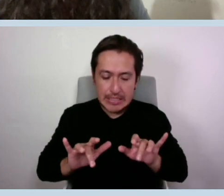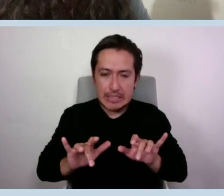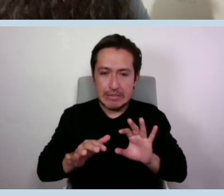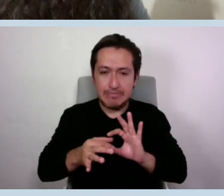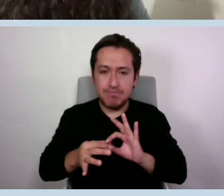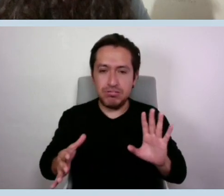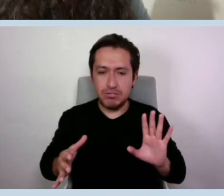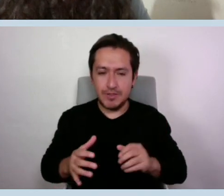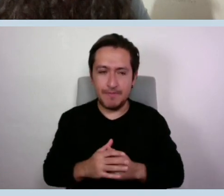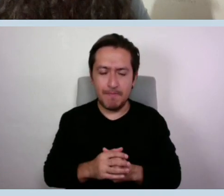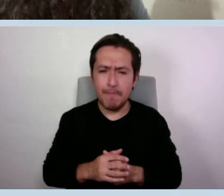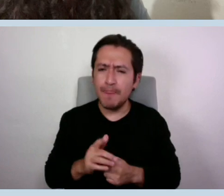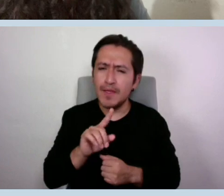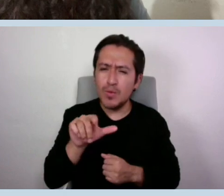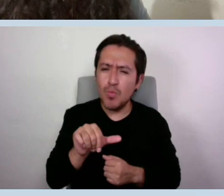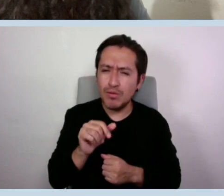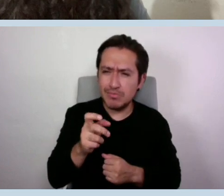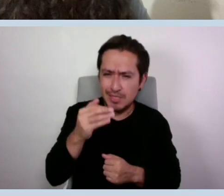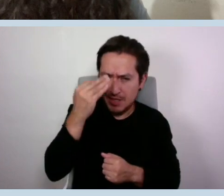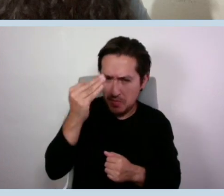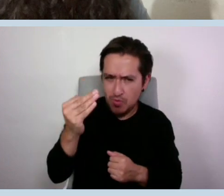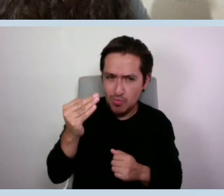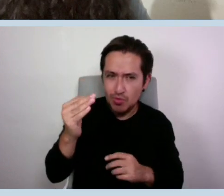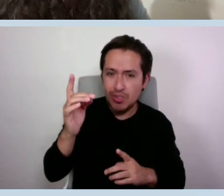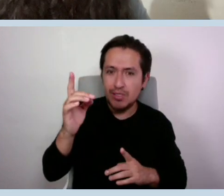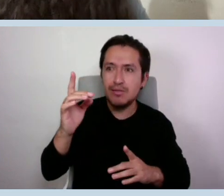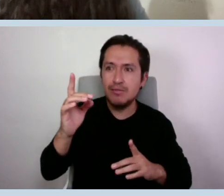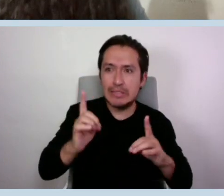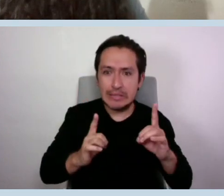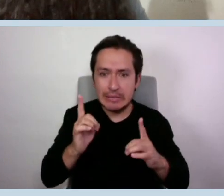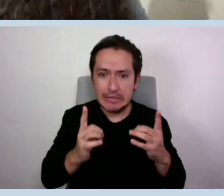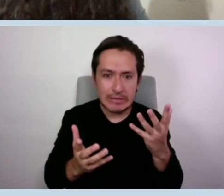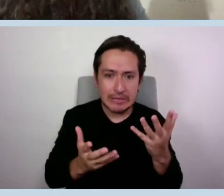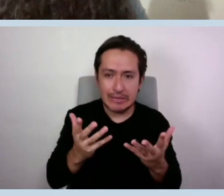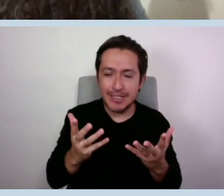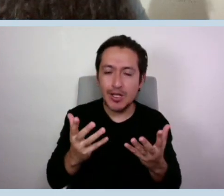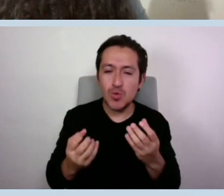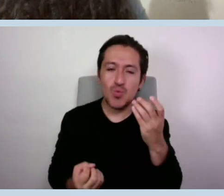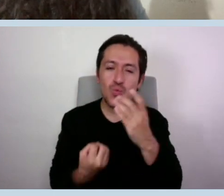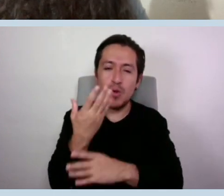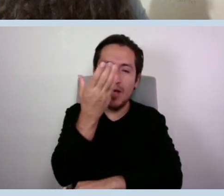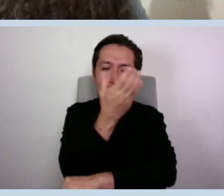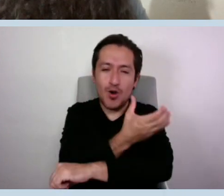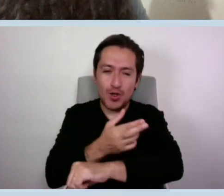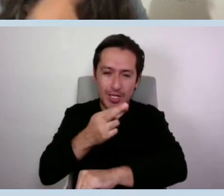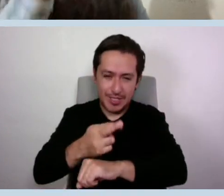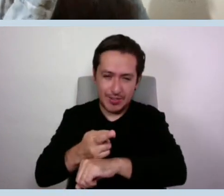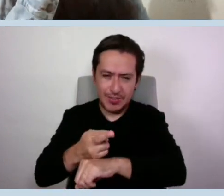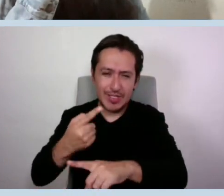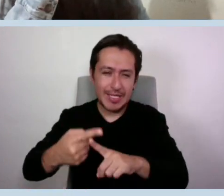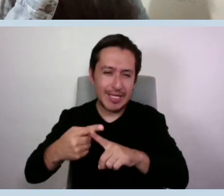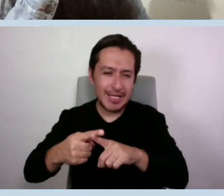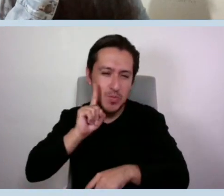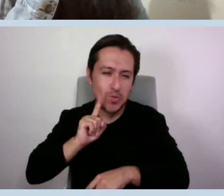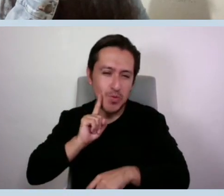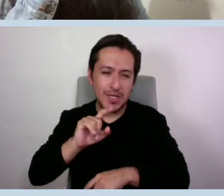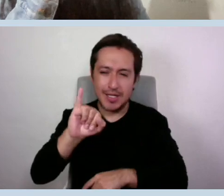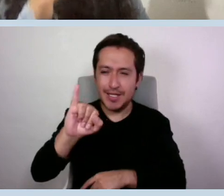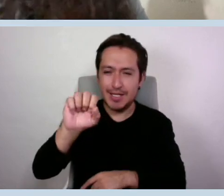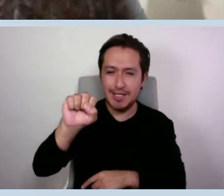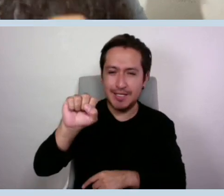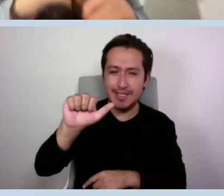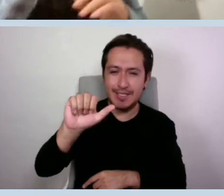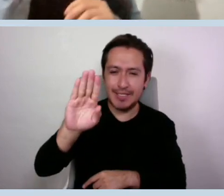después de esa incertidumbre llegó la nueva coordinación que que fue Isabel Toledo y un gran saludo te